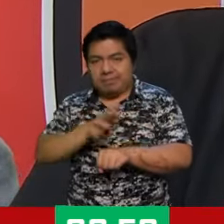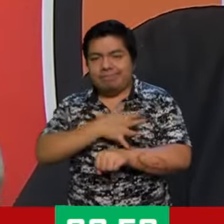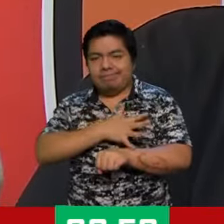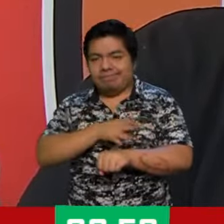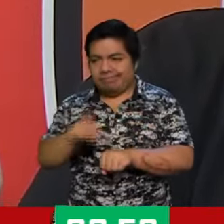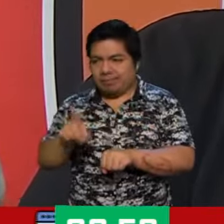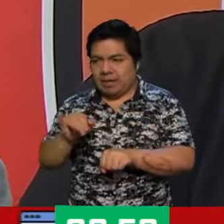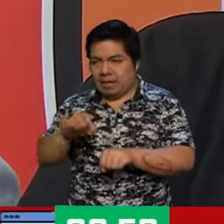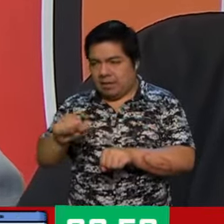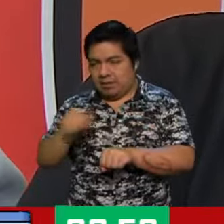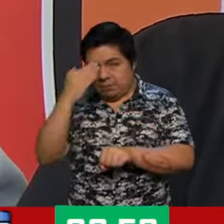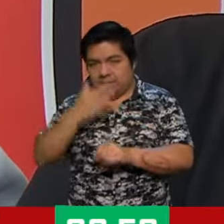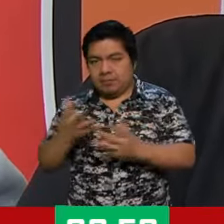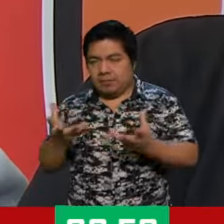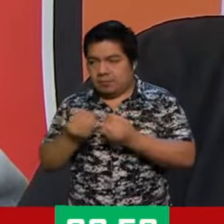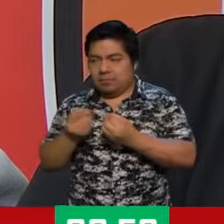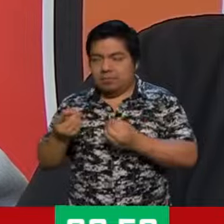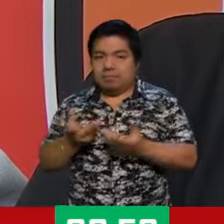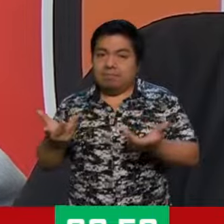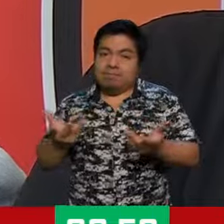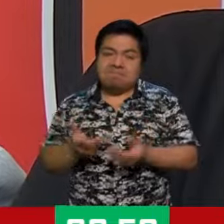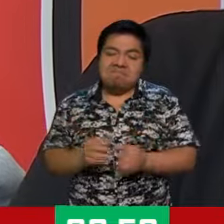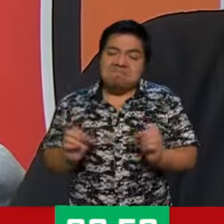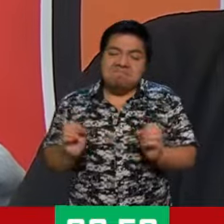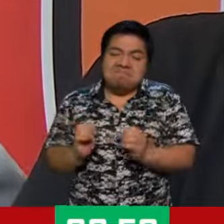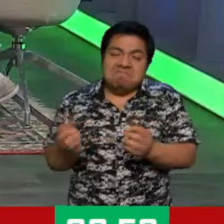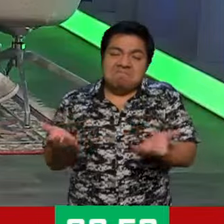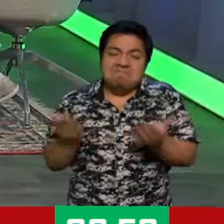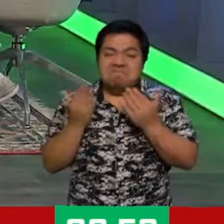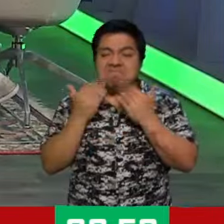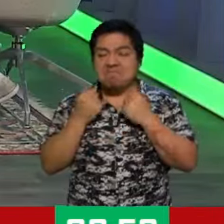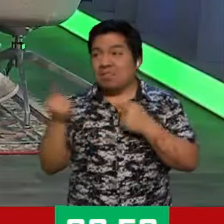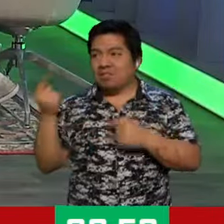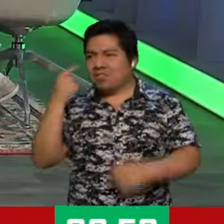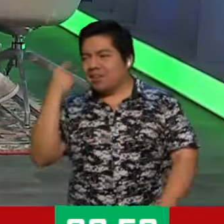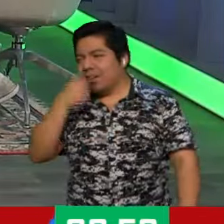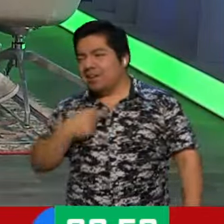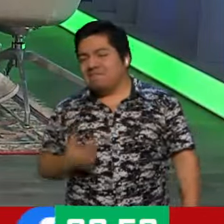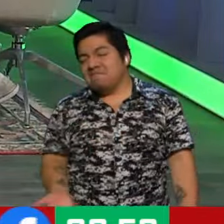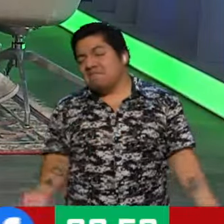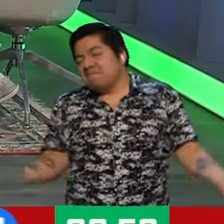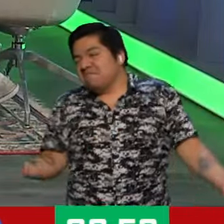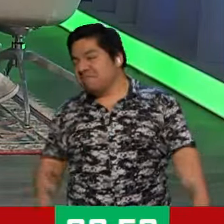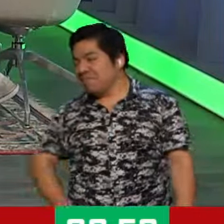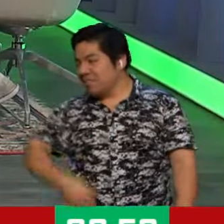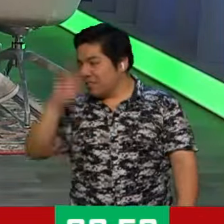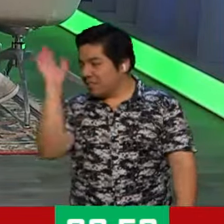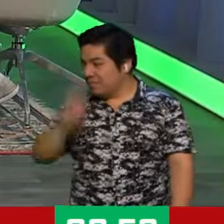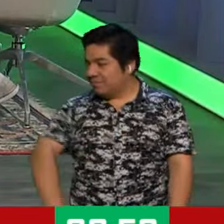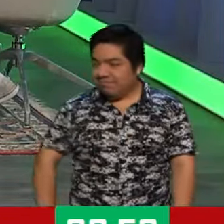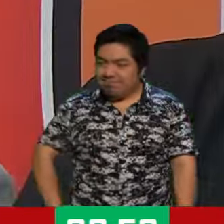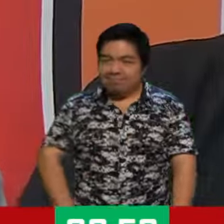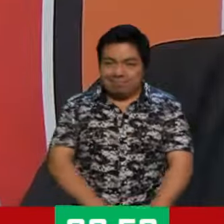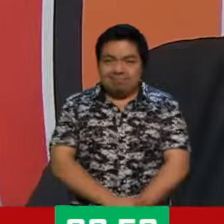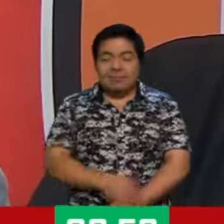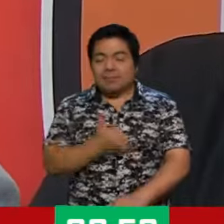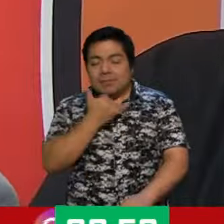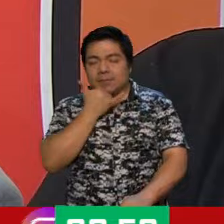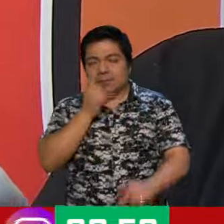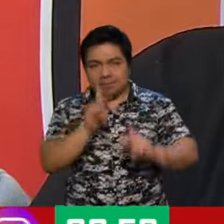ahí del mismo... El compa de la misma clínica. Cara de que no sirve de nada. Puso cara de que, ¿para qué no funciona eso? Continúa, compañero.